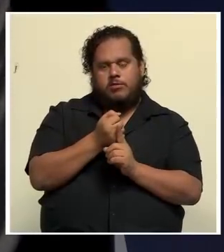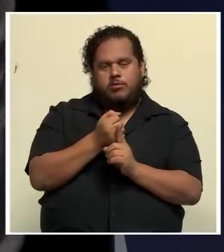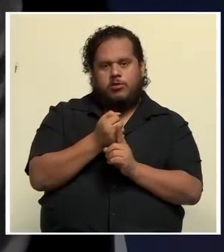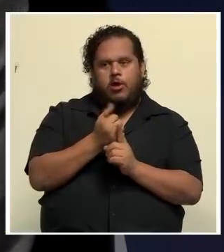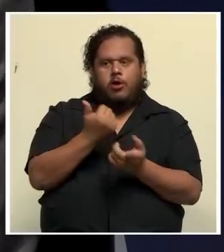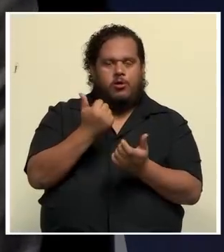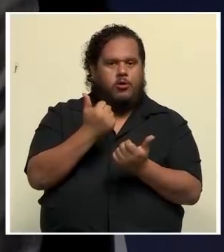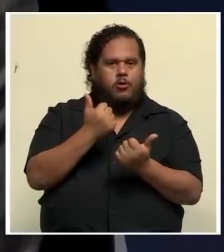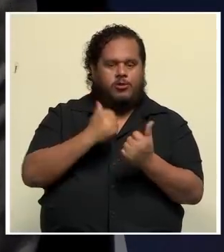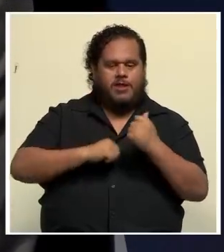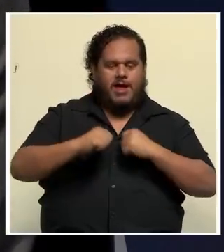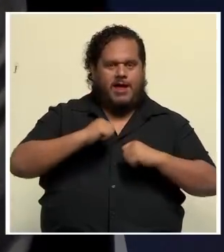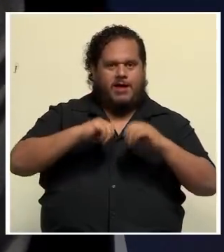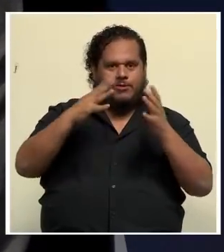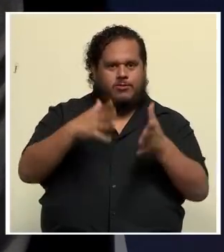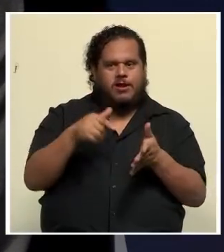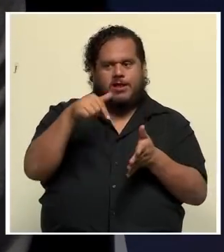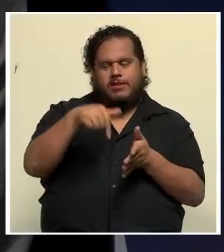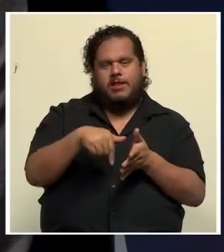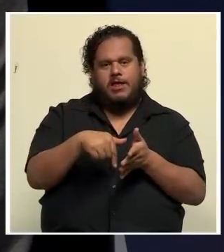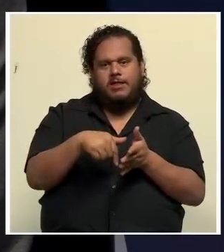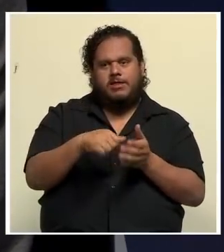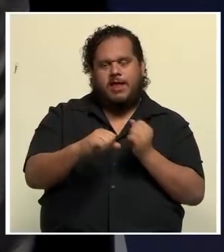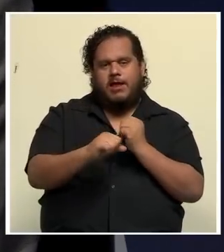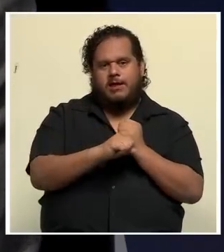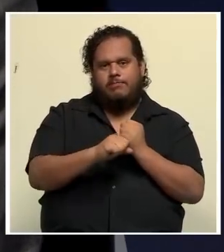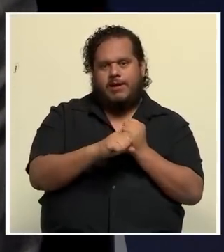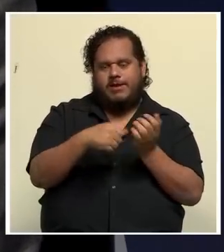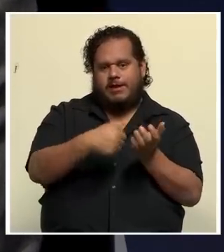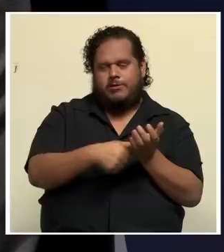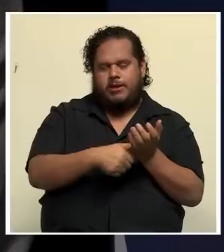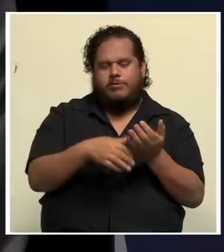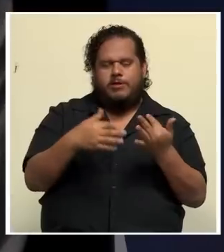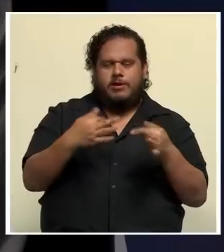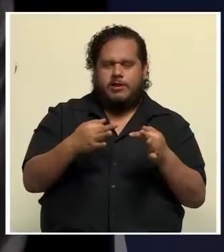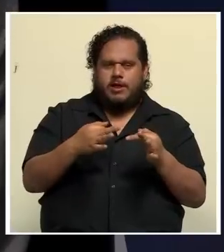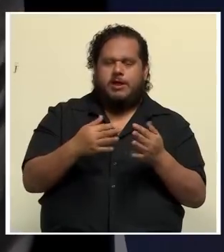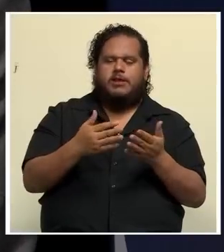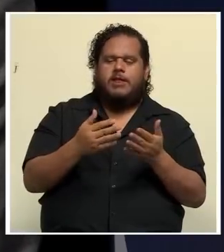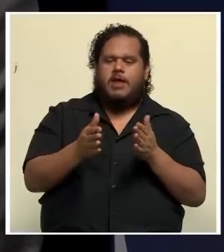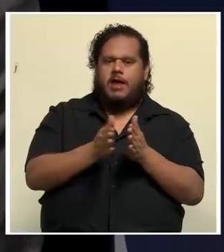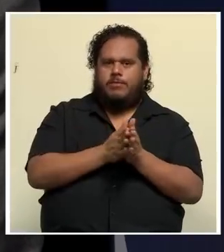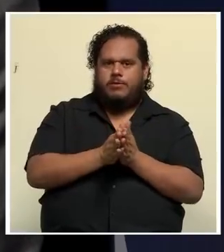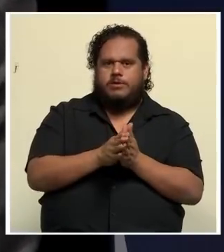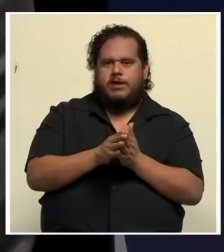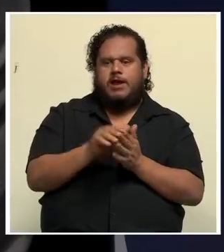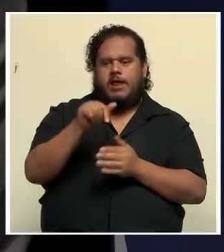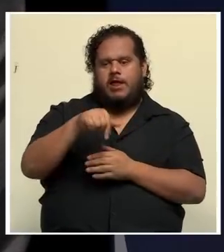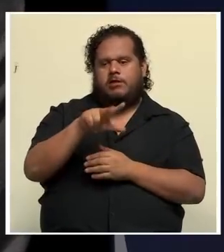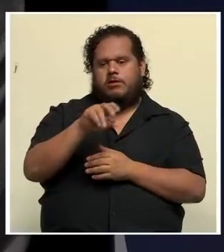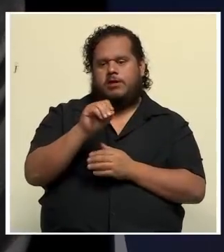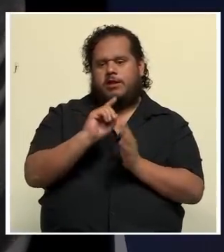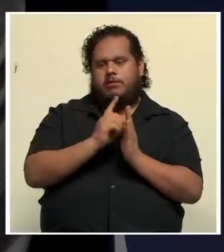actores de esta campaña electoral. Vamos a tratar de aprovechar esta media hora de entrevista, don José María.